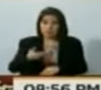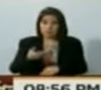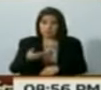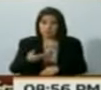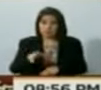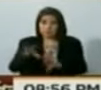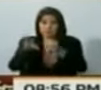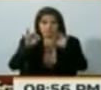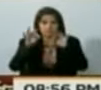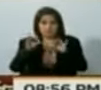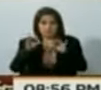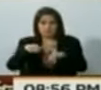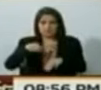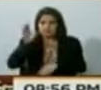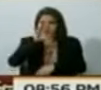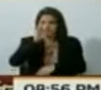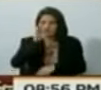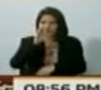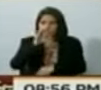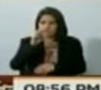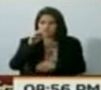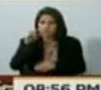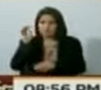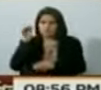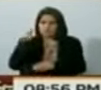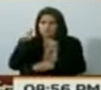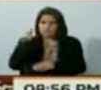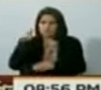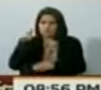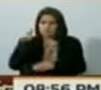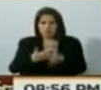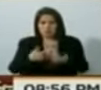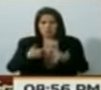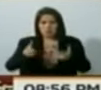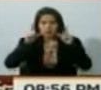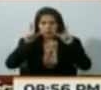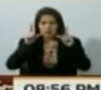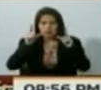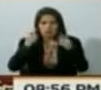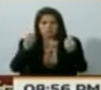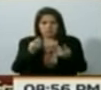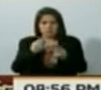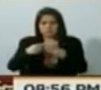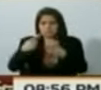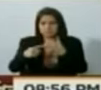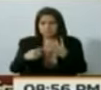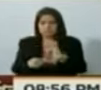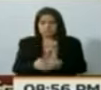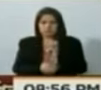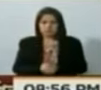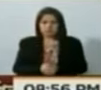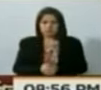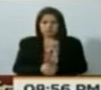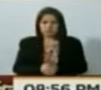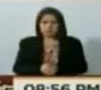en las ciudades de Caracas, Maracay, Valencia, Puerto Cabello, La Guaira, San Cristóbal y Maracaibo. Fase